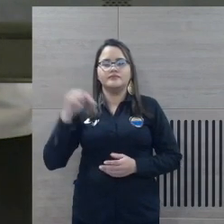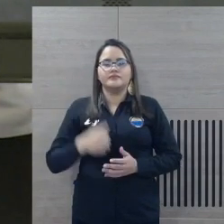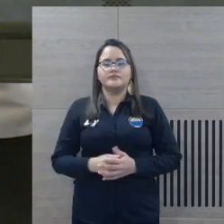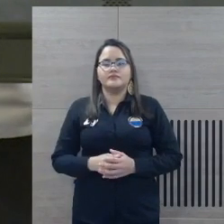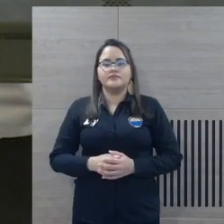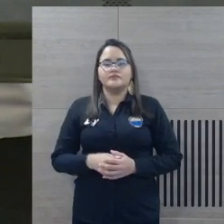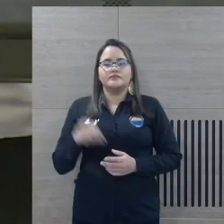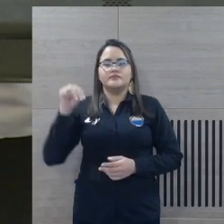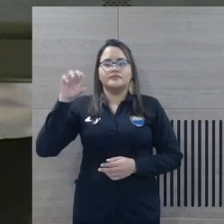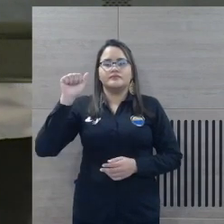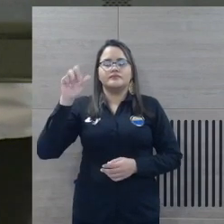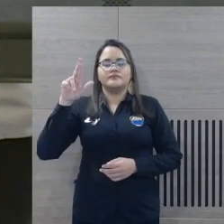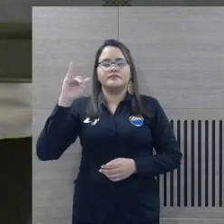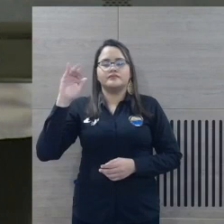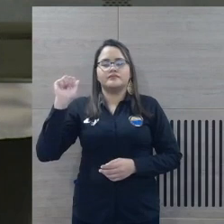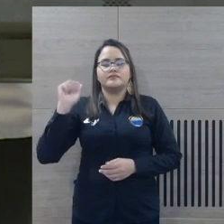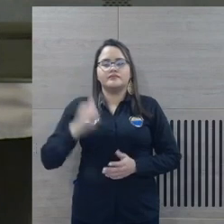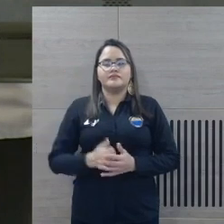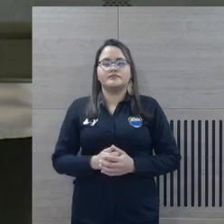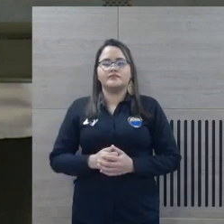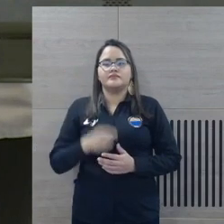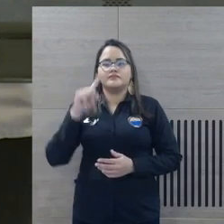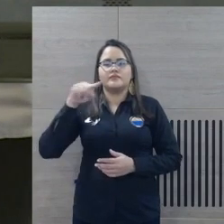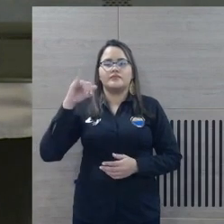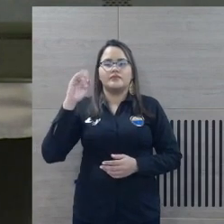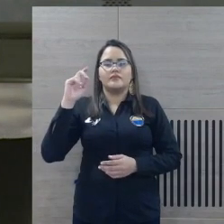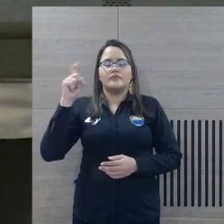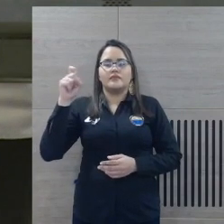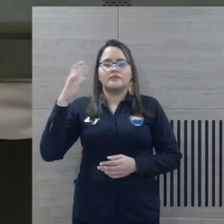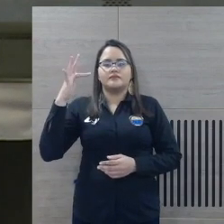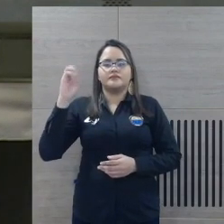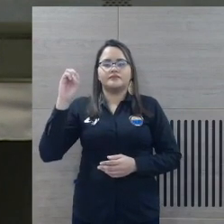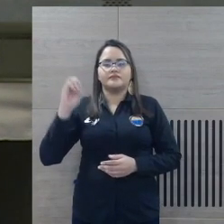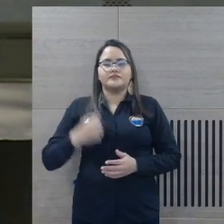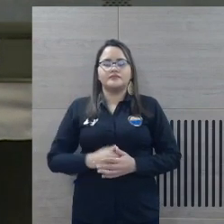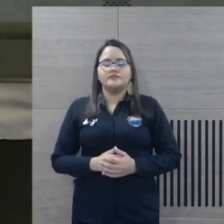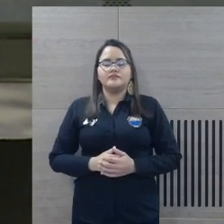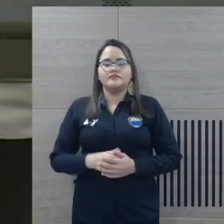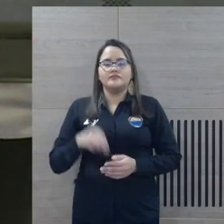David Quismán Martínez. Wilman de Jesús David Arias.